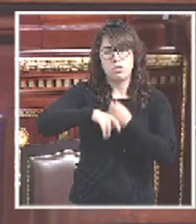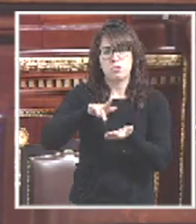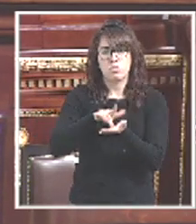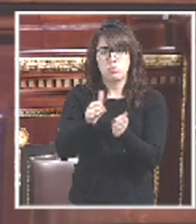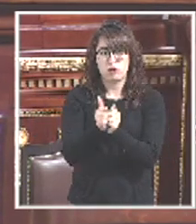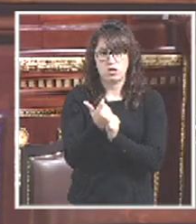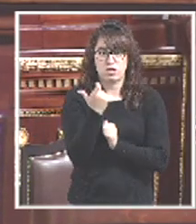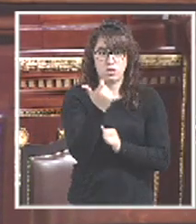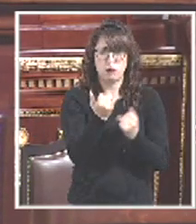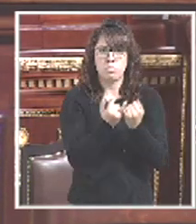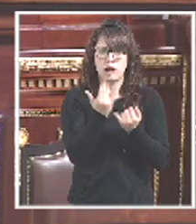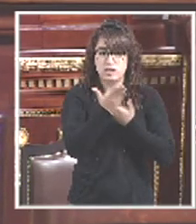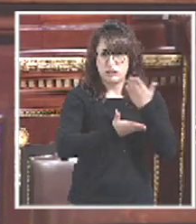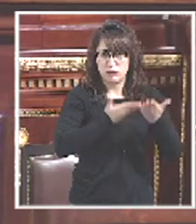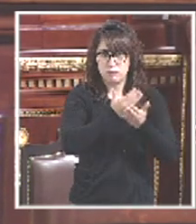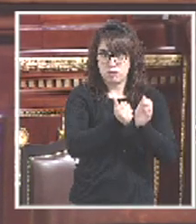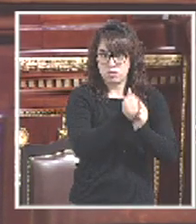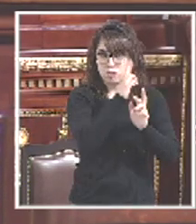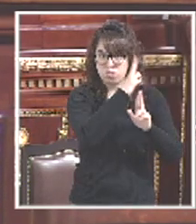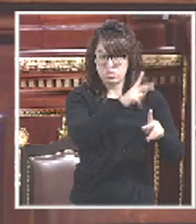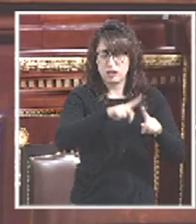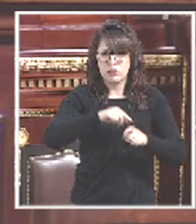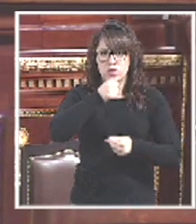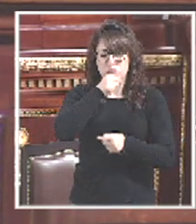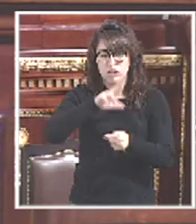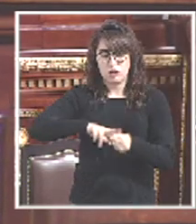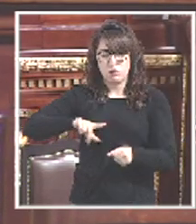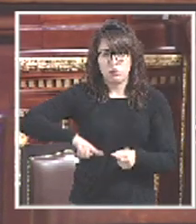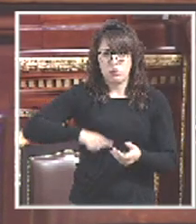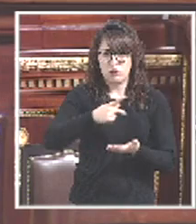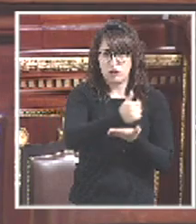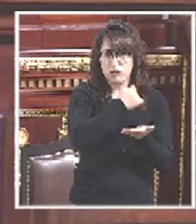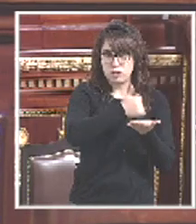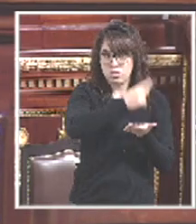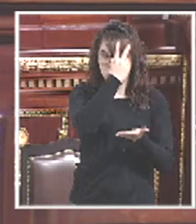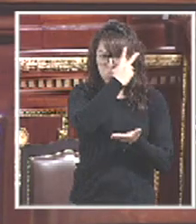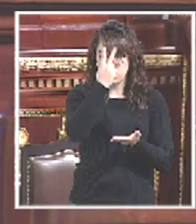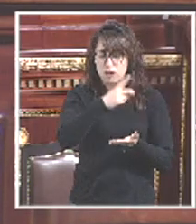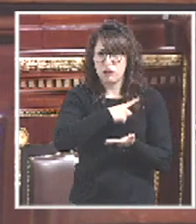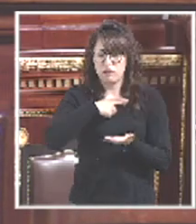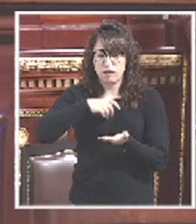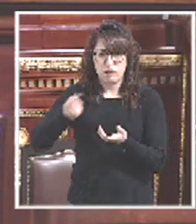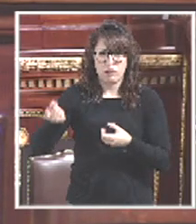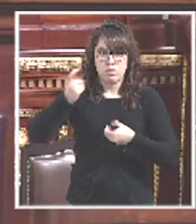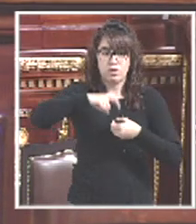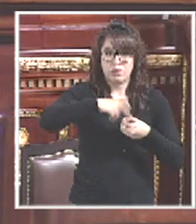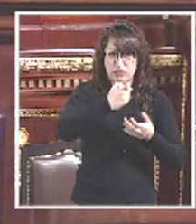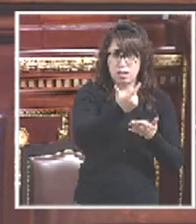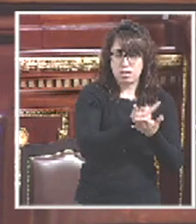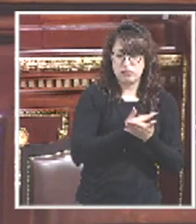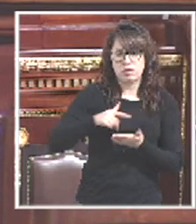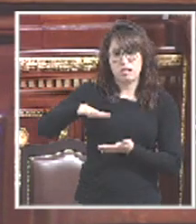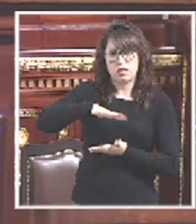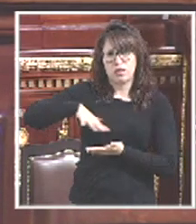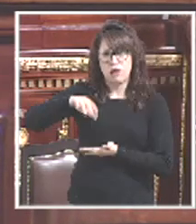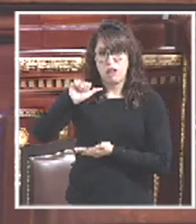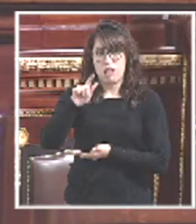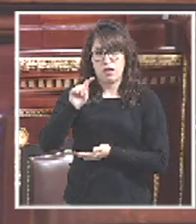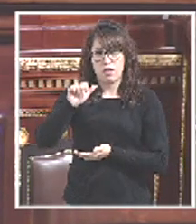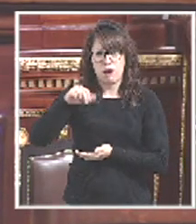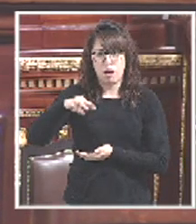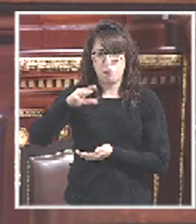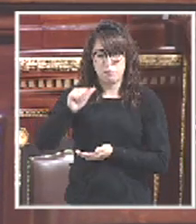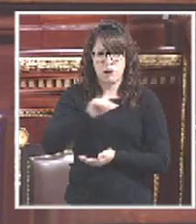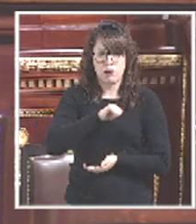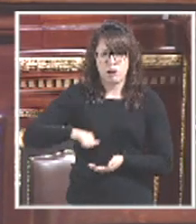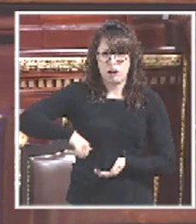exhorta atentamente a la Secretaría de Gobierno de la Ciudad de México a incluir a la colonia Atlampa de la Alcaldía Cuauhtémoc